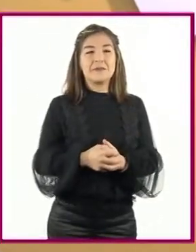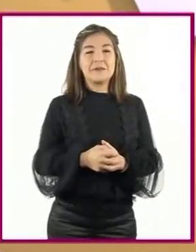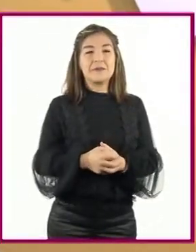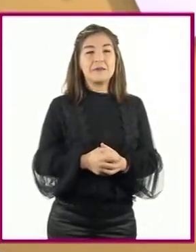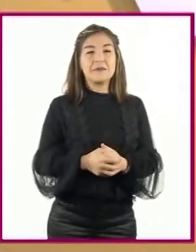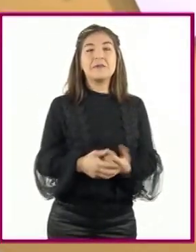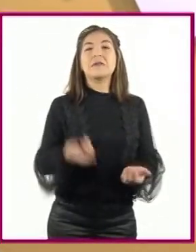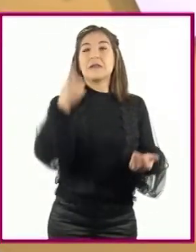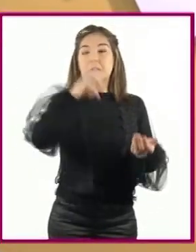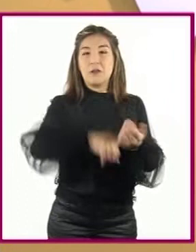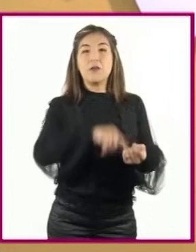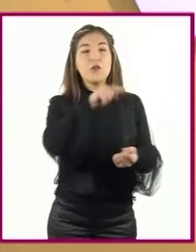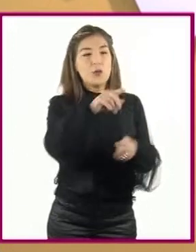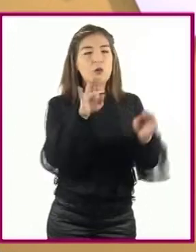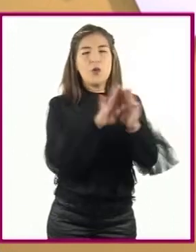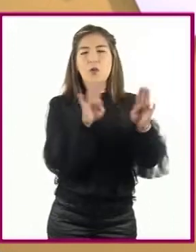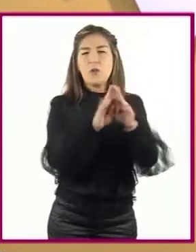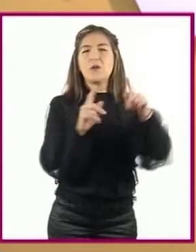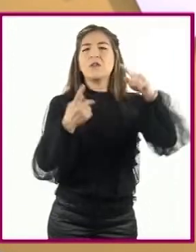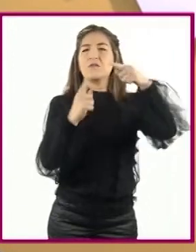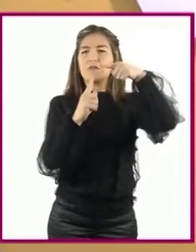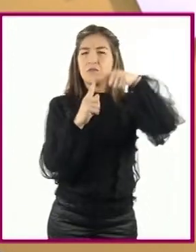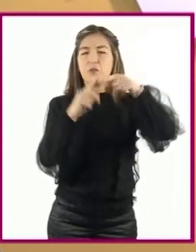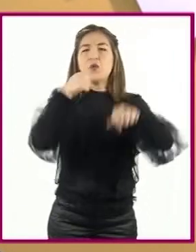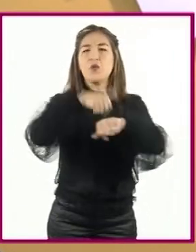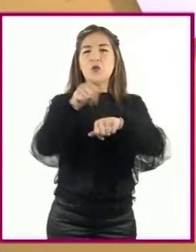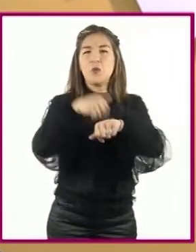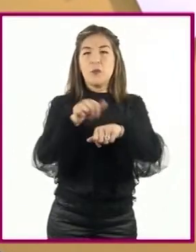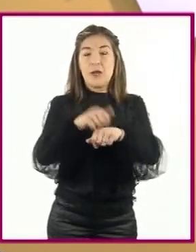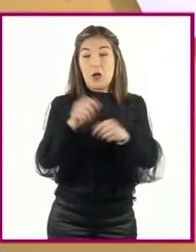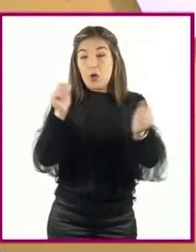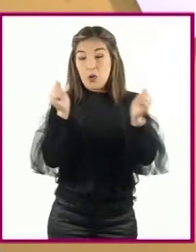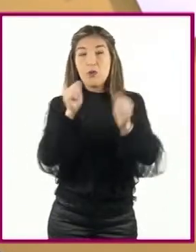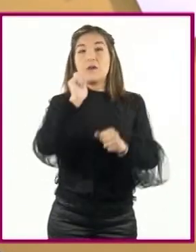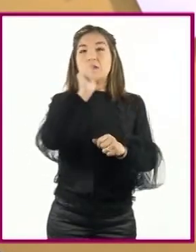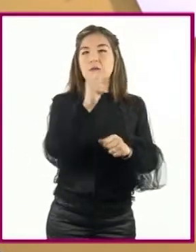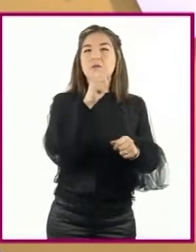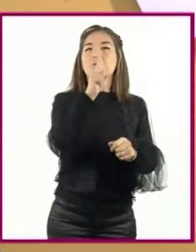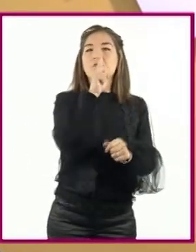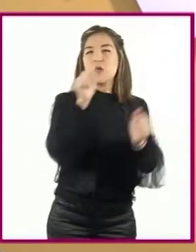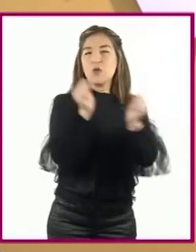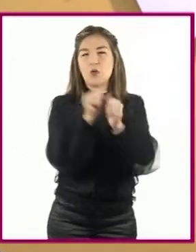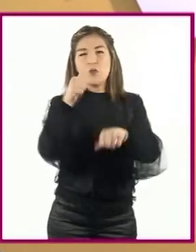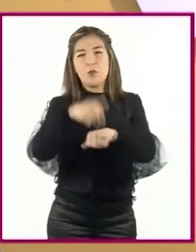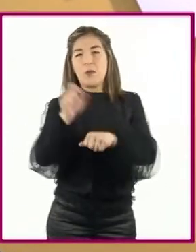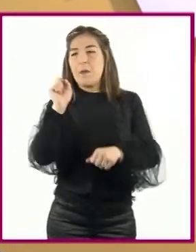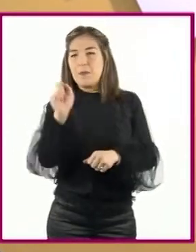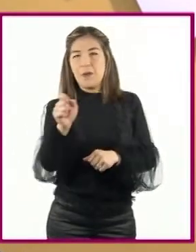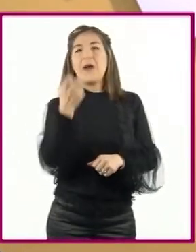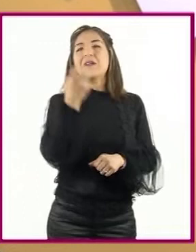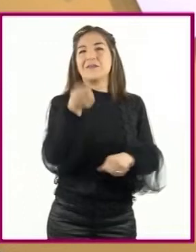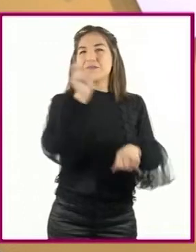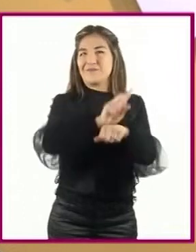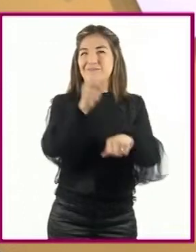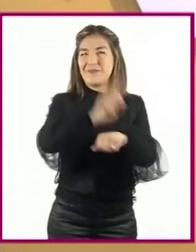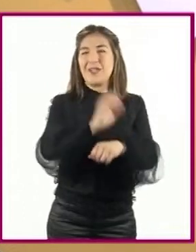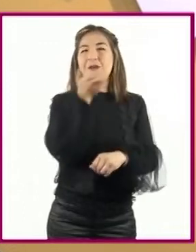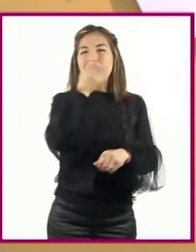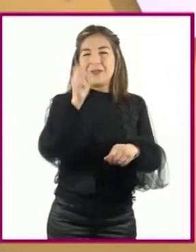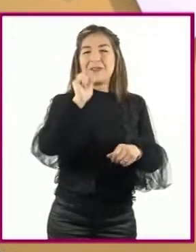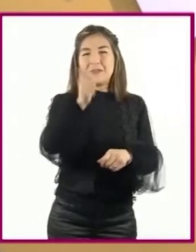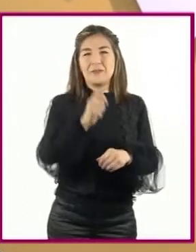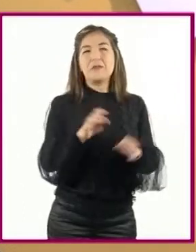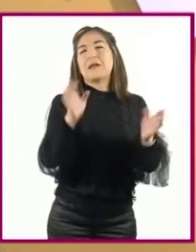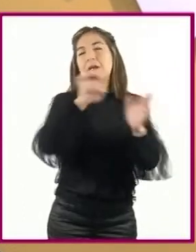De entrada, la división de números naturales entre decimales tiene aplicaciones en nuestra vida cotidiana. Por ejemplo, cuando asistimos